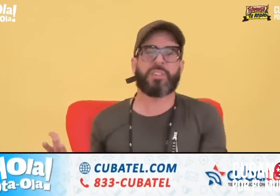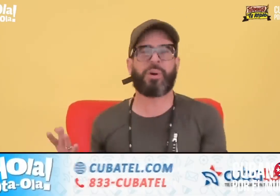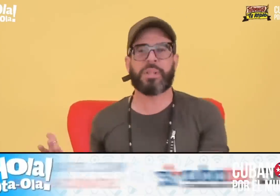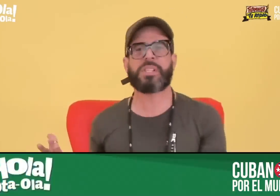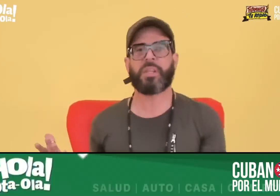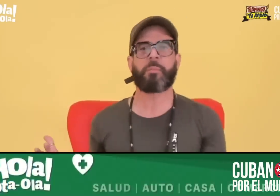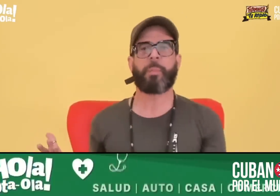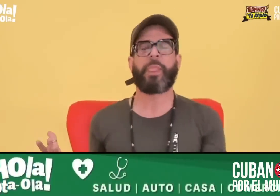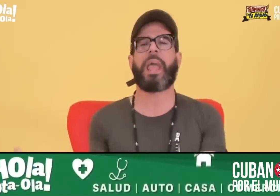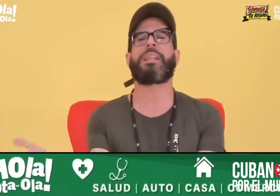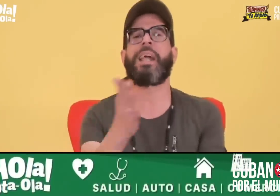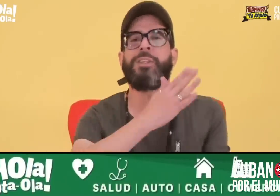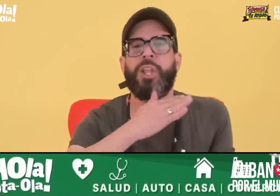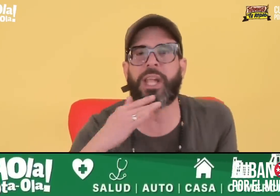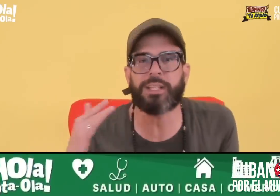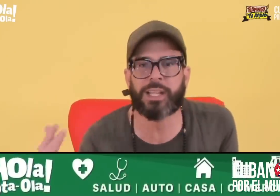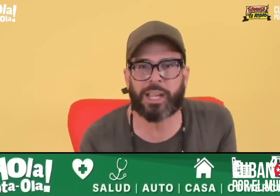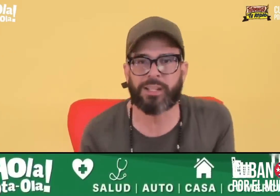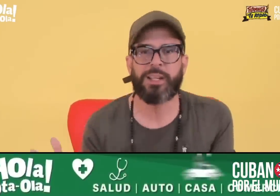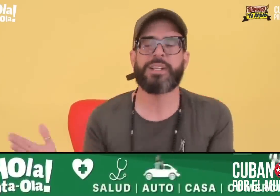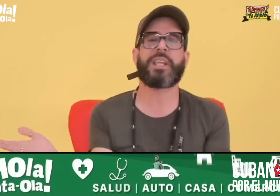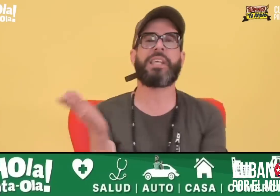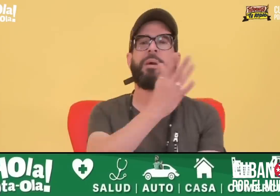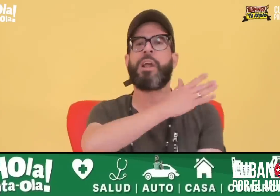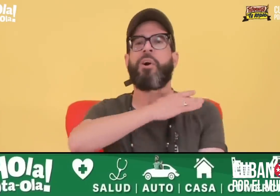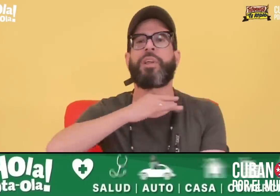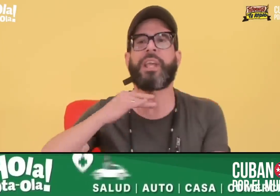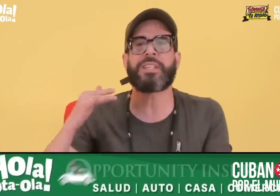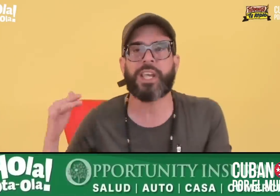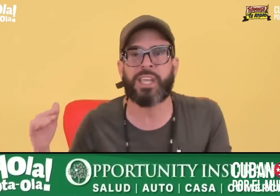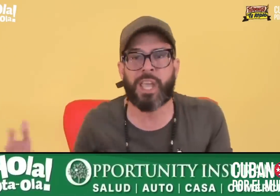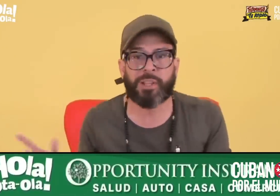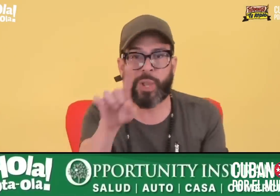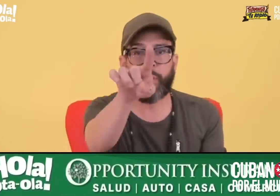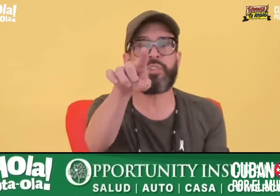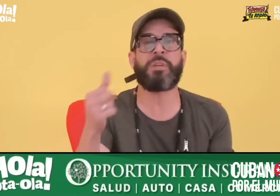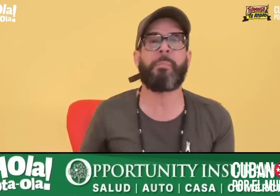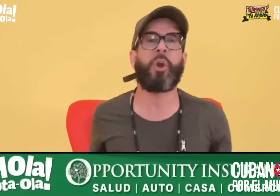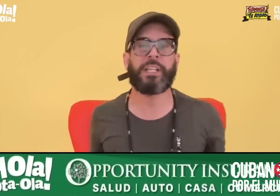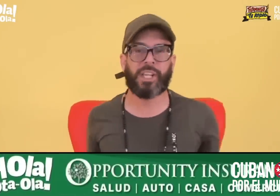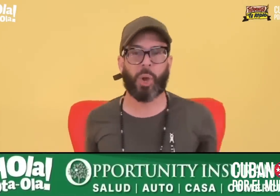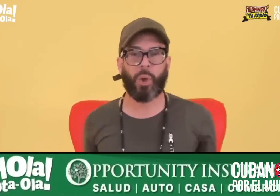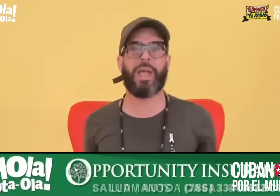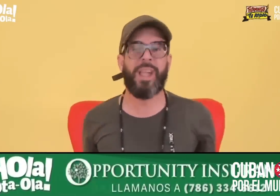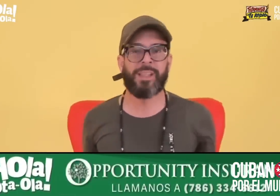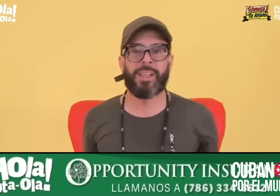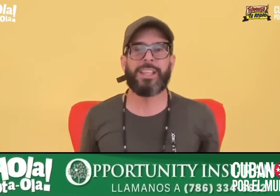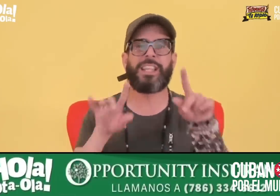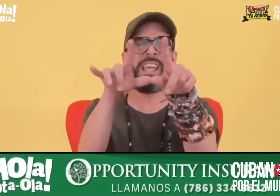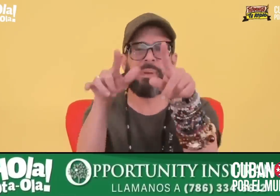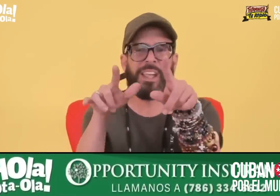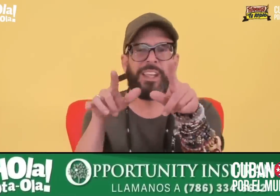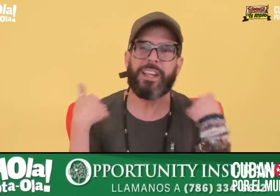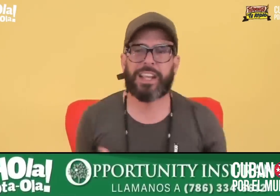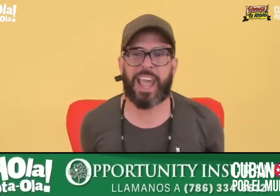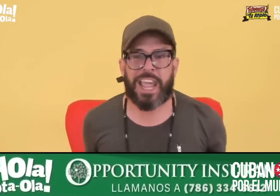los comunistas son así estén donde estén se lleven con quien se lleve tu quiere un chisme político